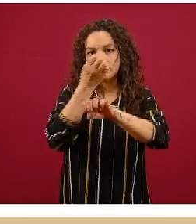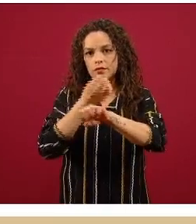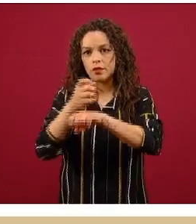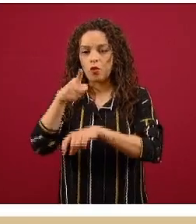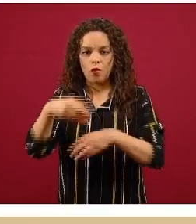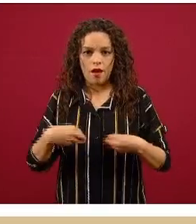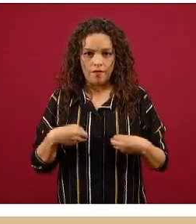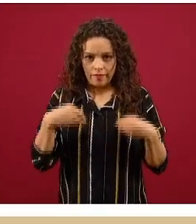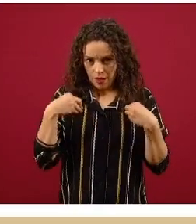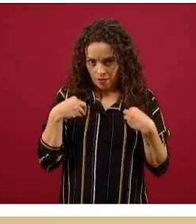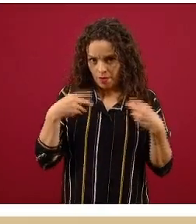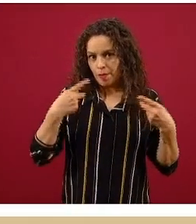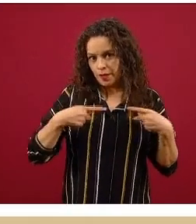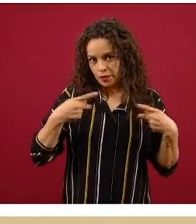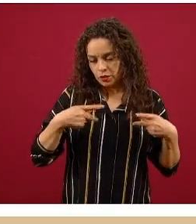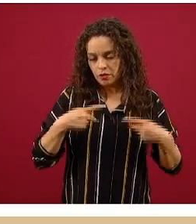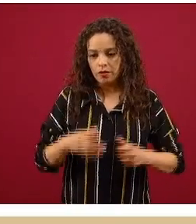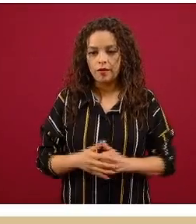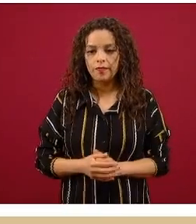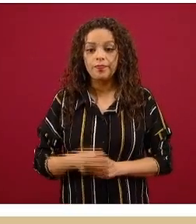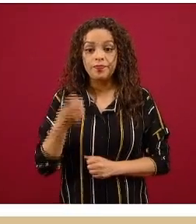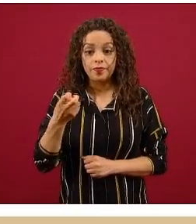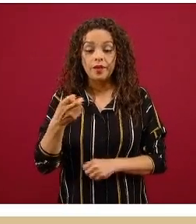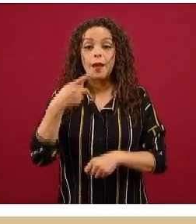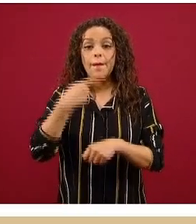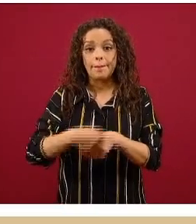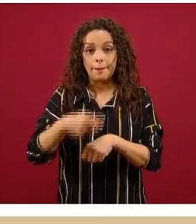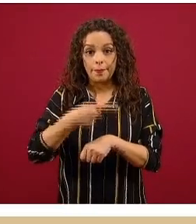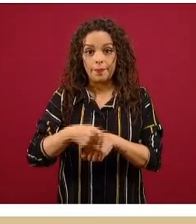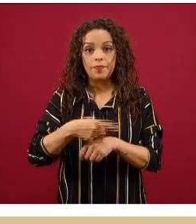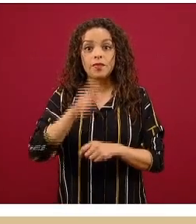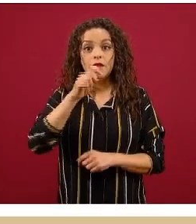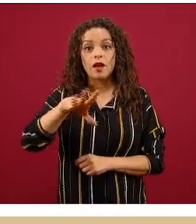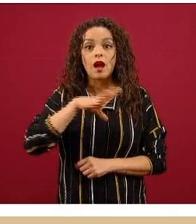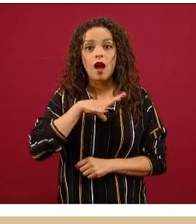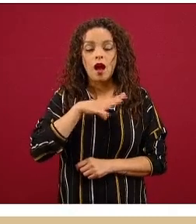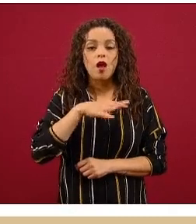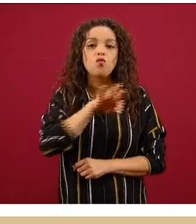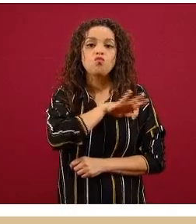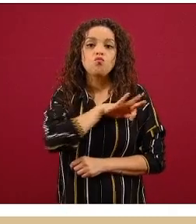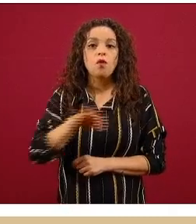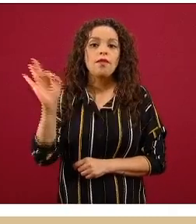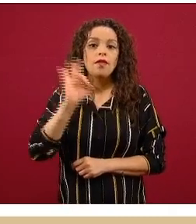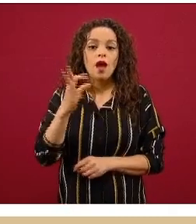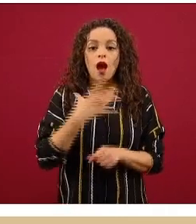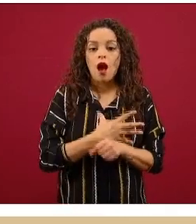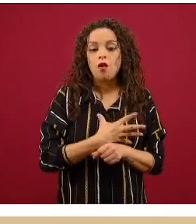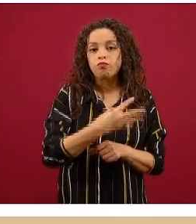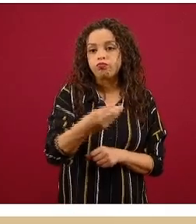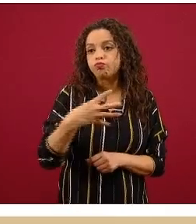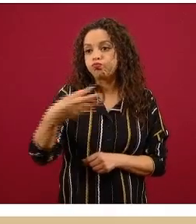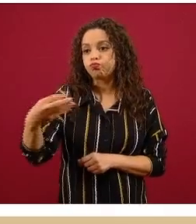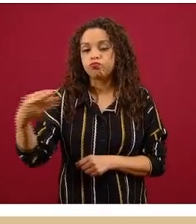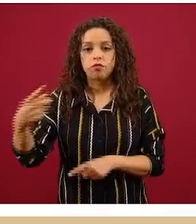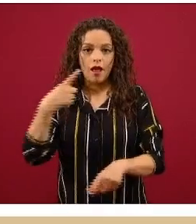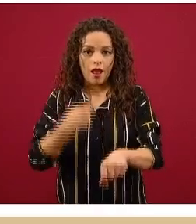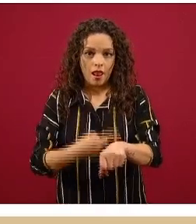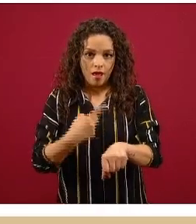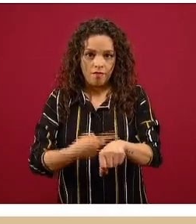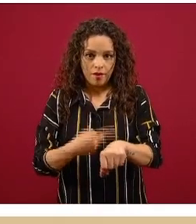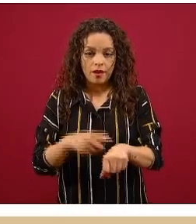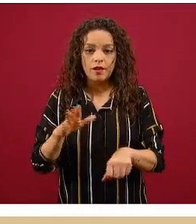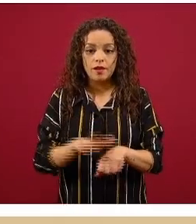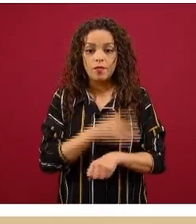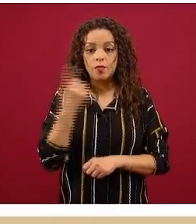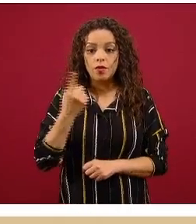momento sobre este riesgo que tenemos de podernos contagiar de la enfermedad, dado que los indicadores